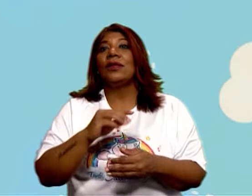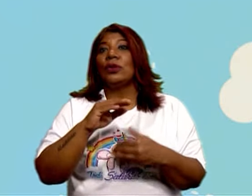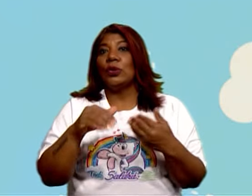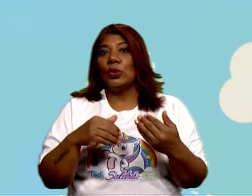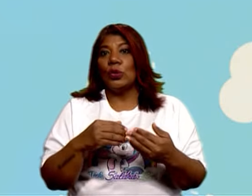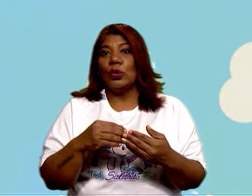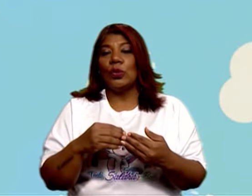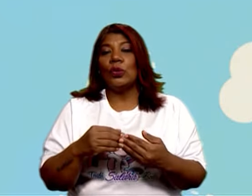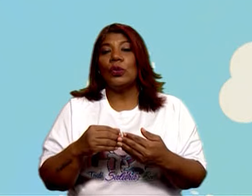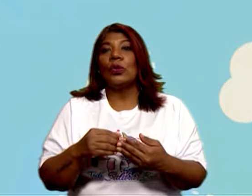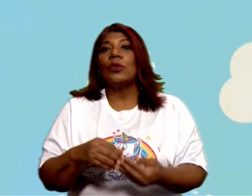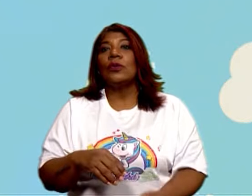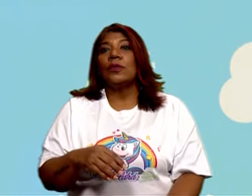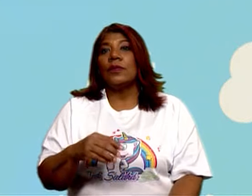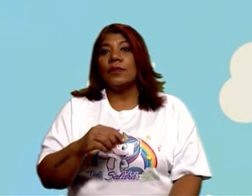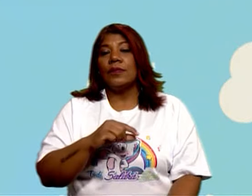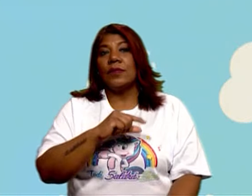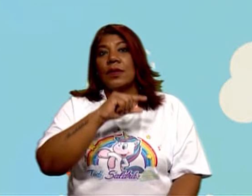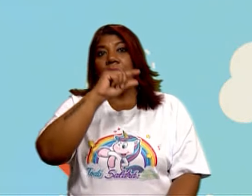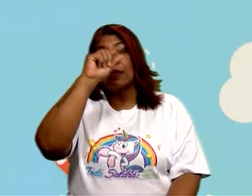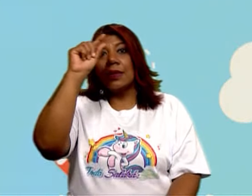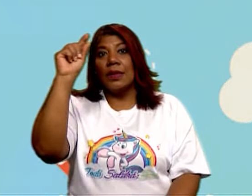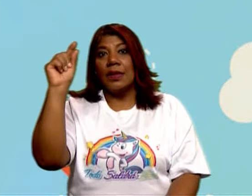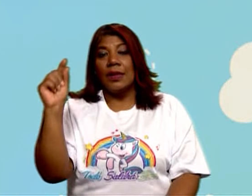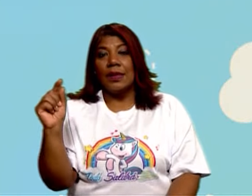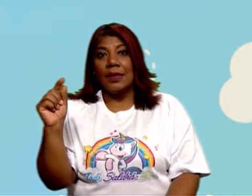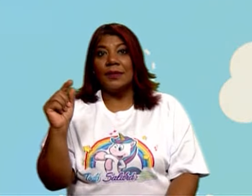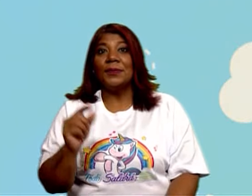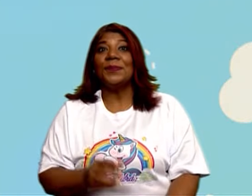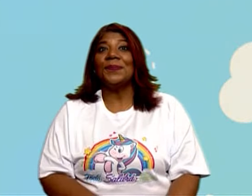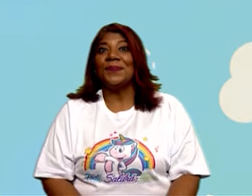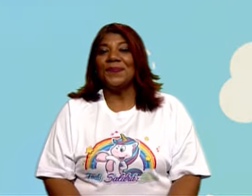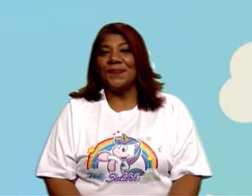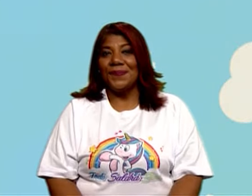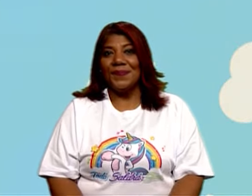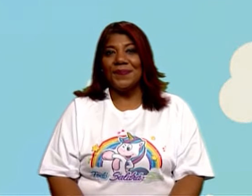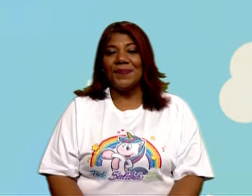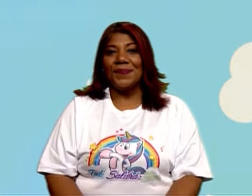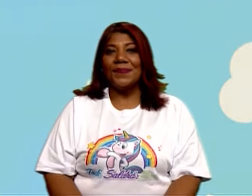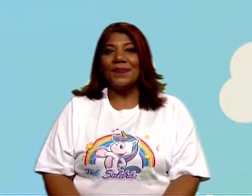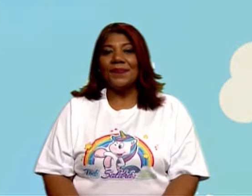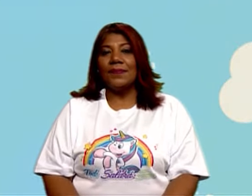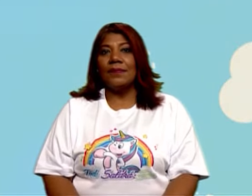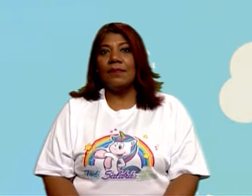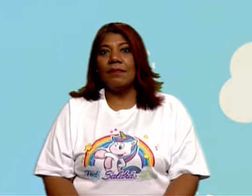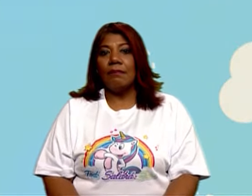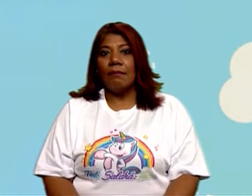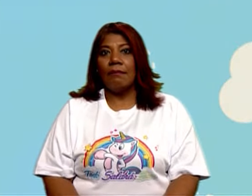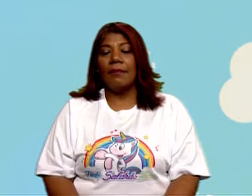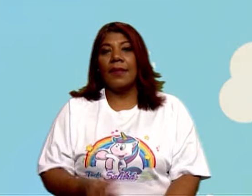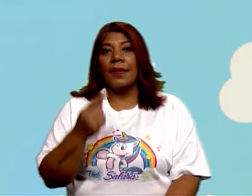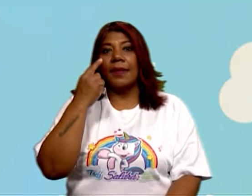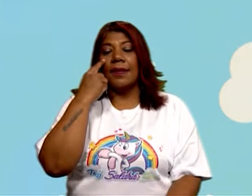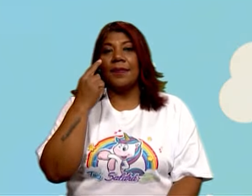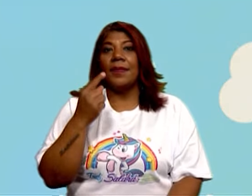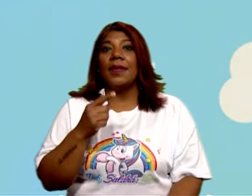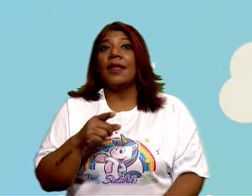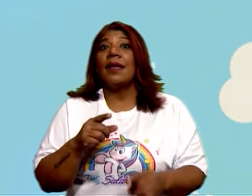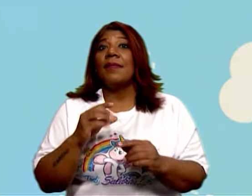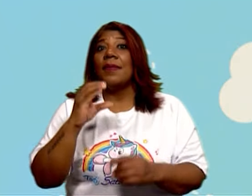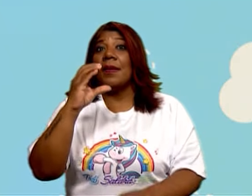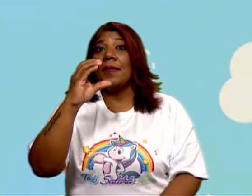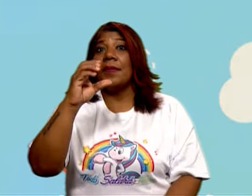arco oriental del norte, el arco oriental del sur. Y vamos a ver también aquí mismo lo que son los climas